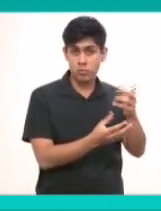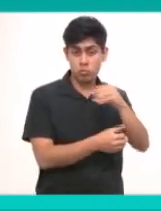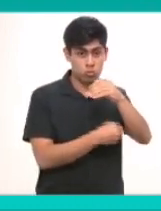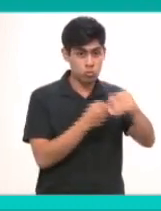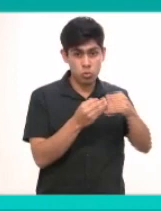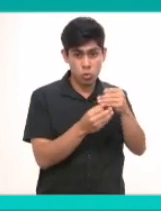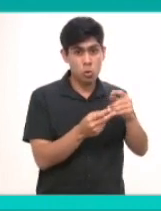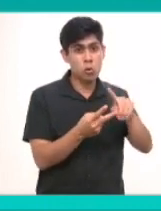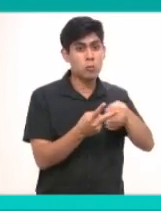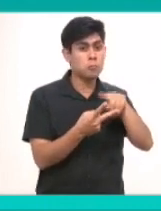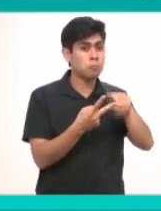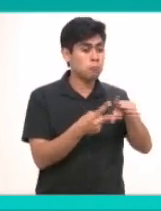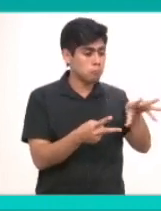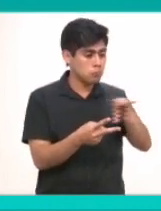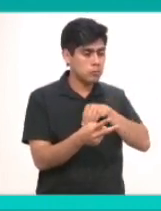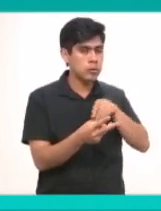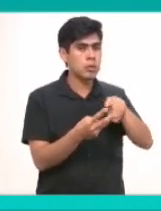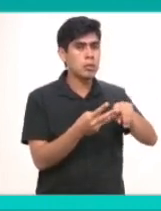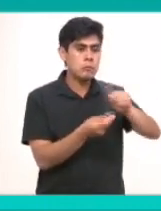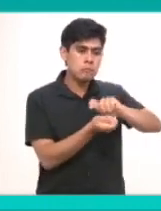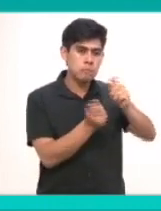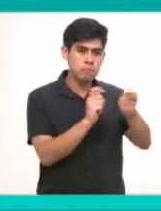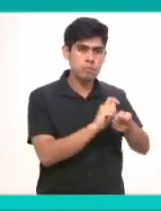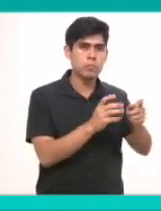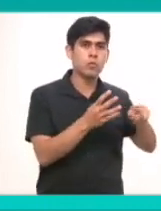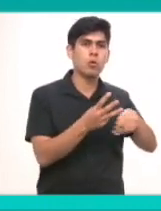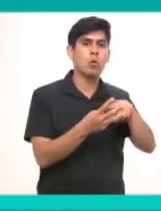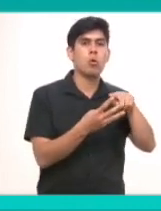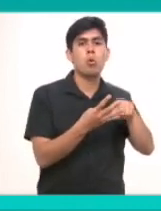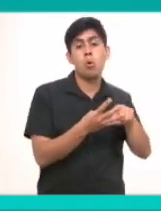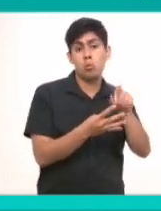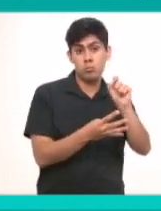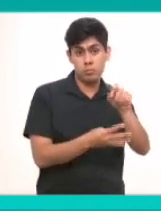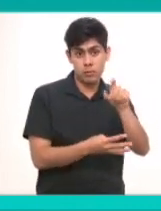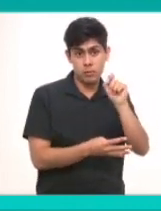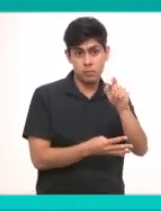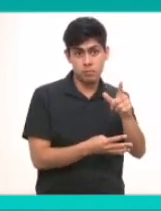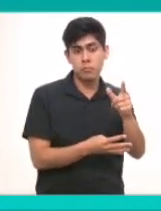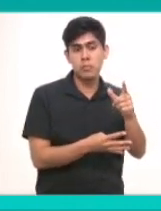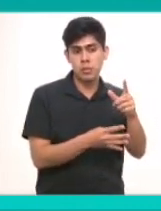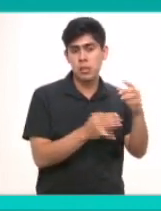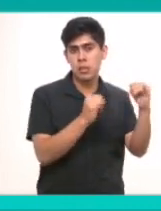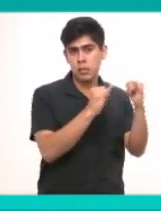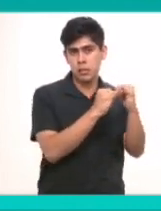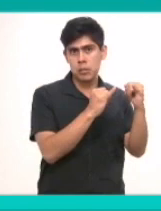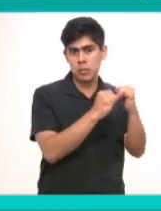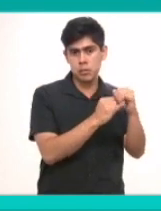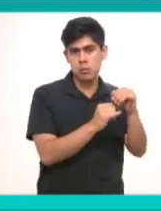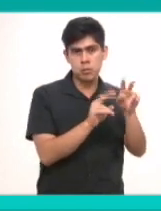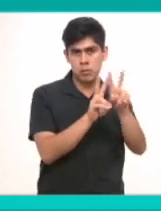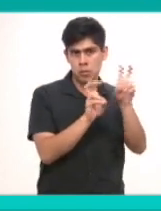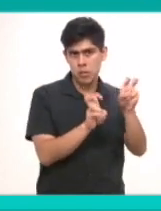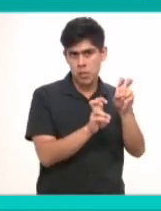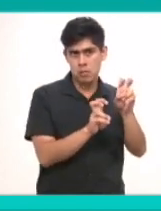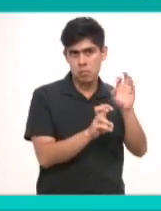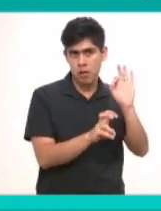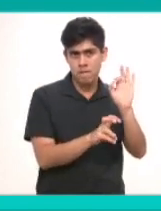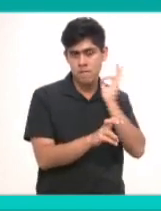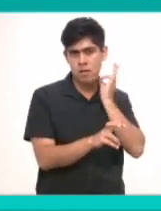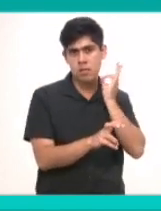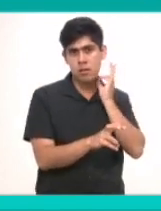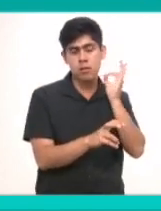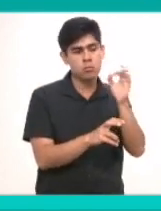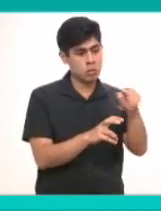transformada o subrayo en posesión de los sujetos obligados en el ámbito Federal es pública